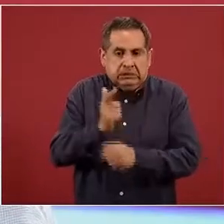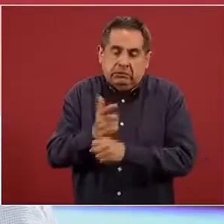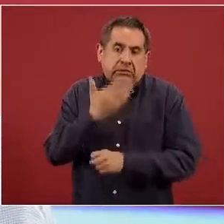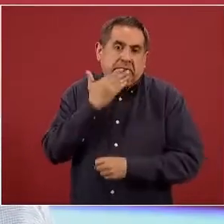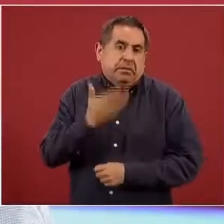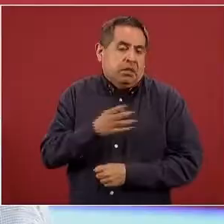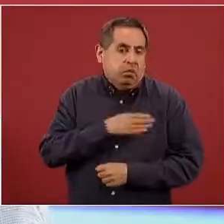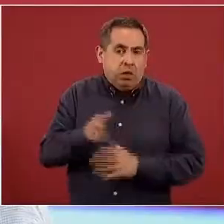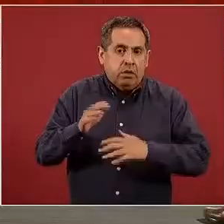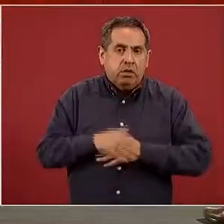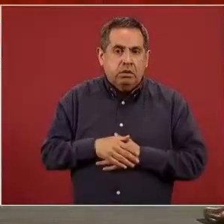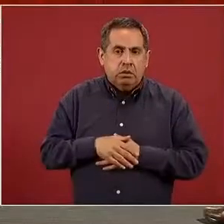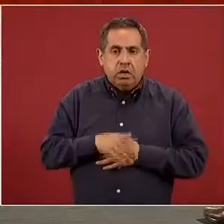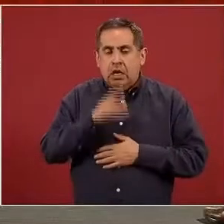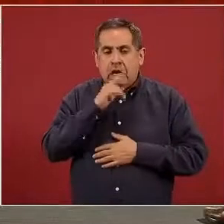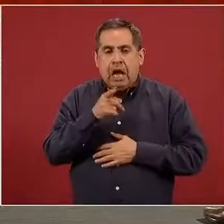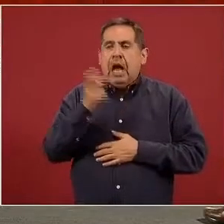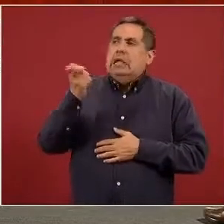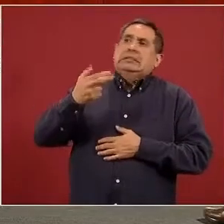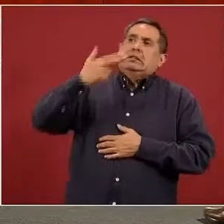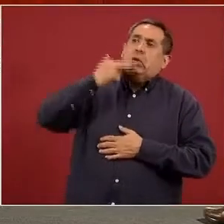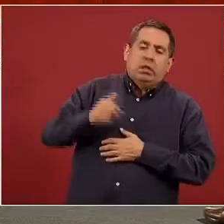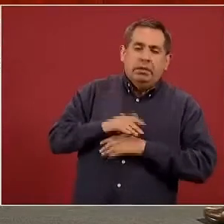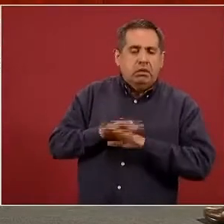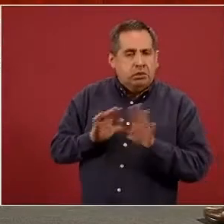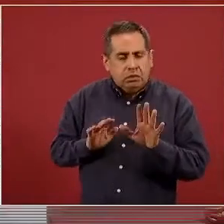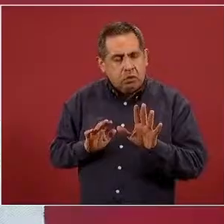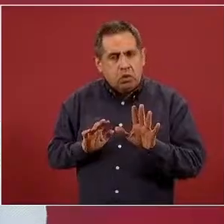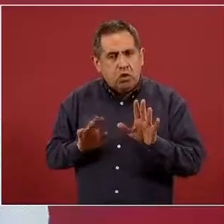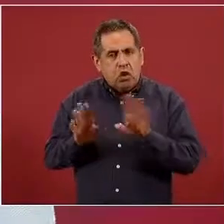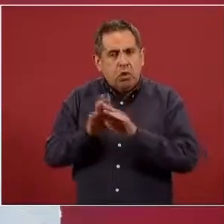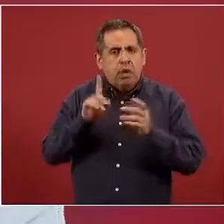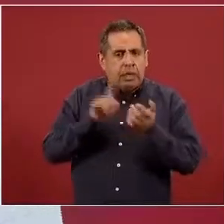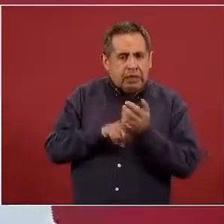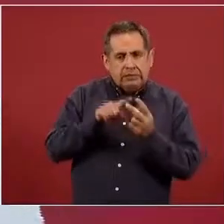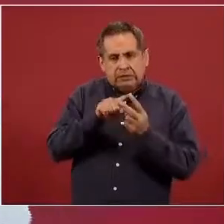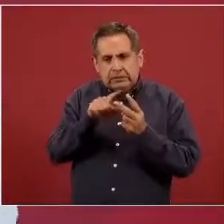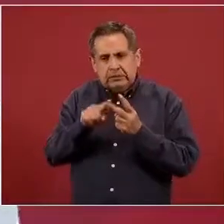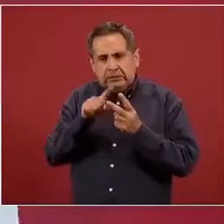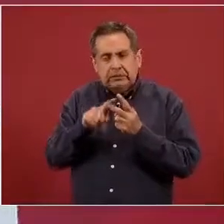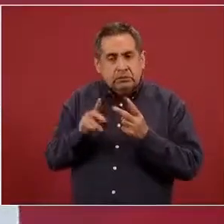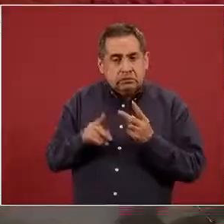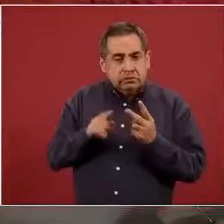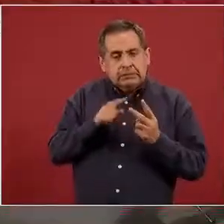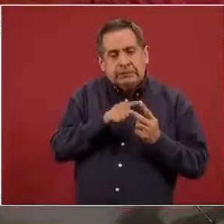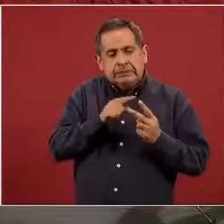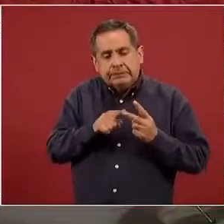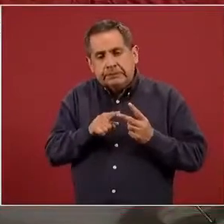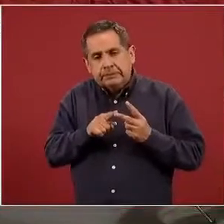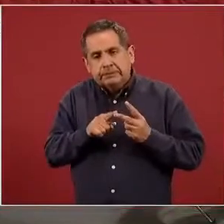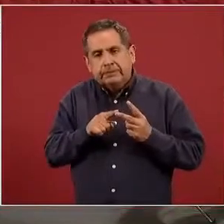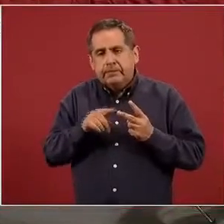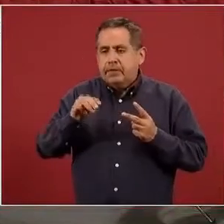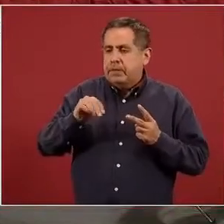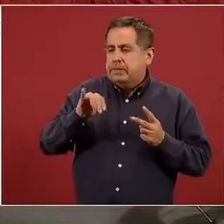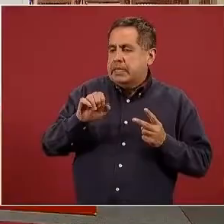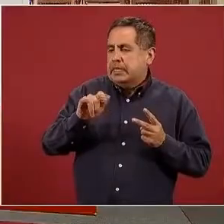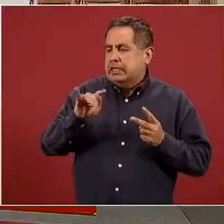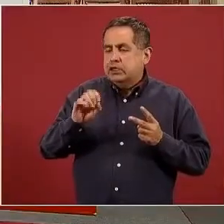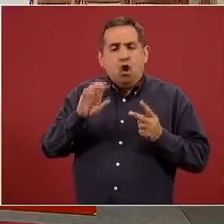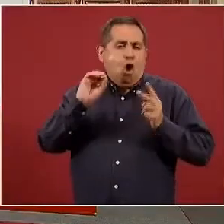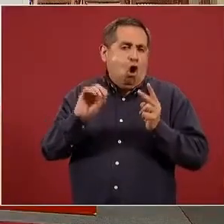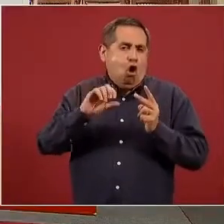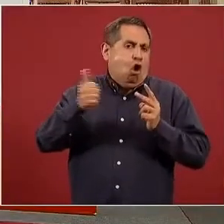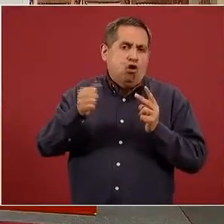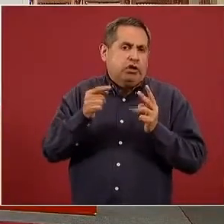casos. No hay que saltar a conclusiones sobre la relación que pudiera guardar esta condición clínica, la mielitis transversa o cualquier